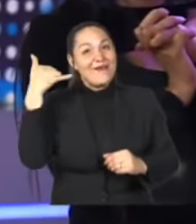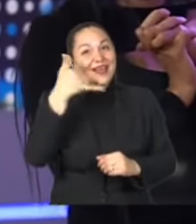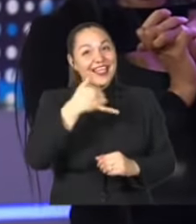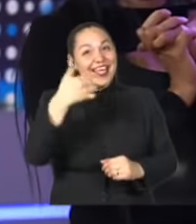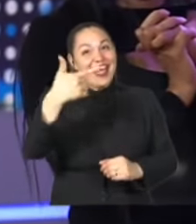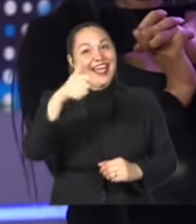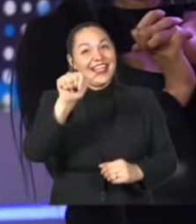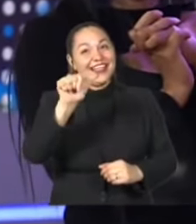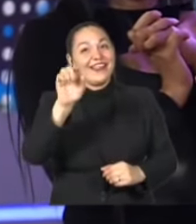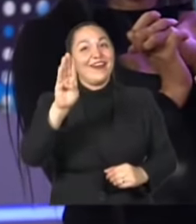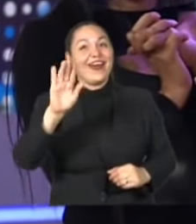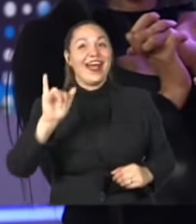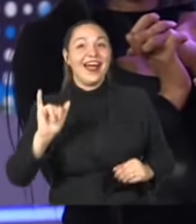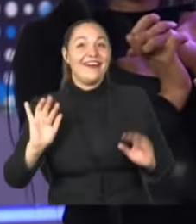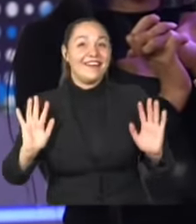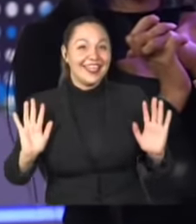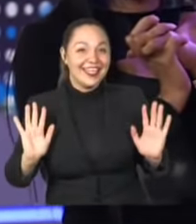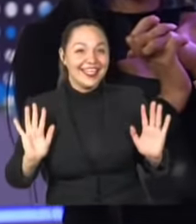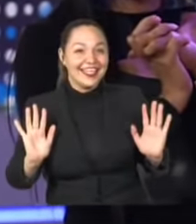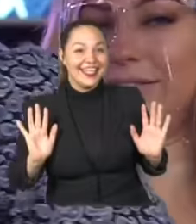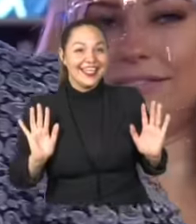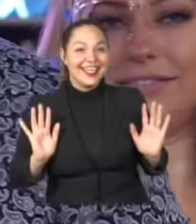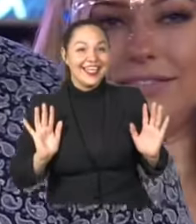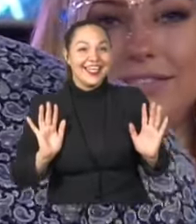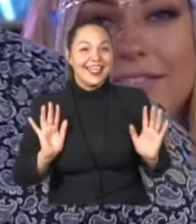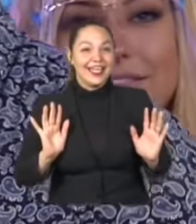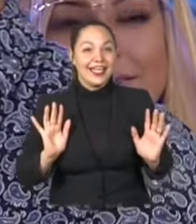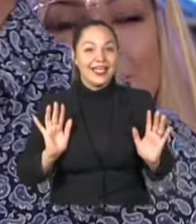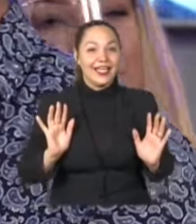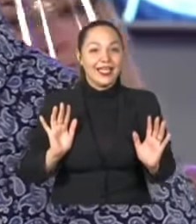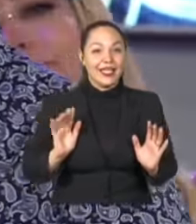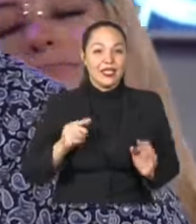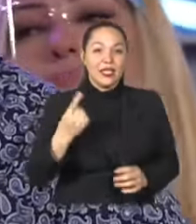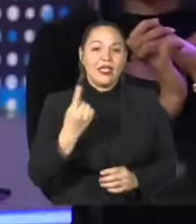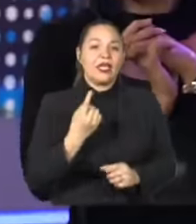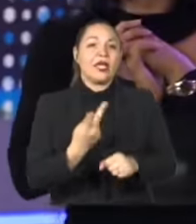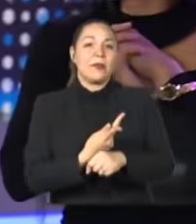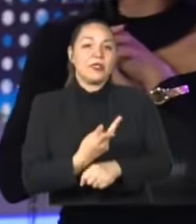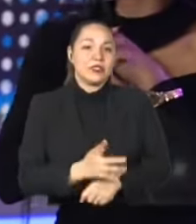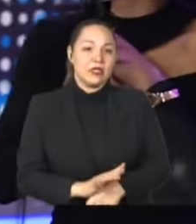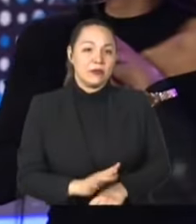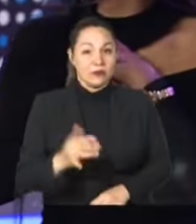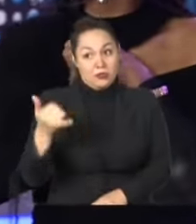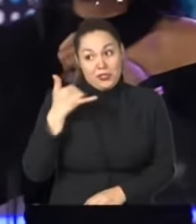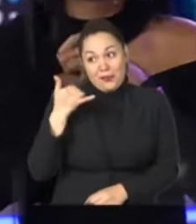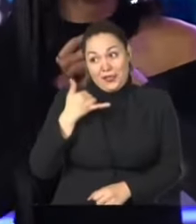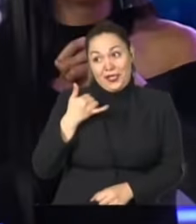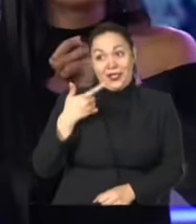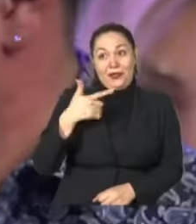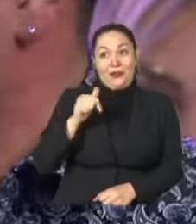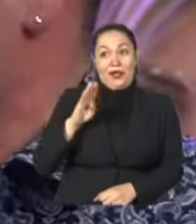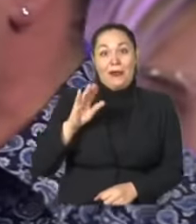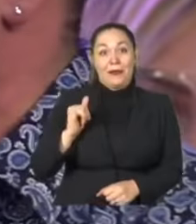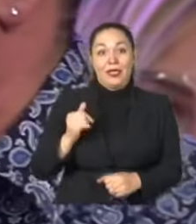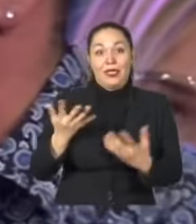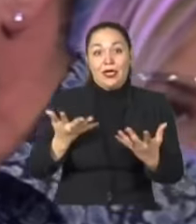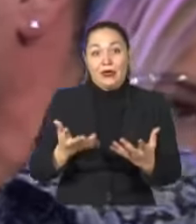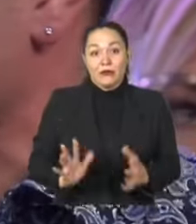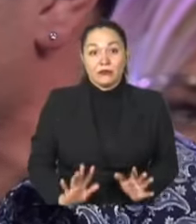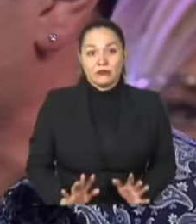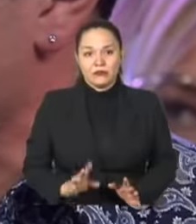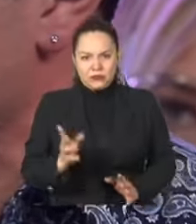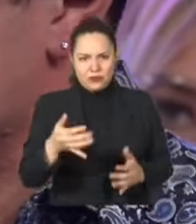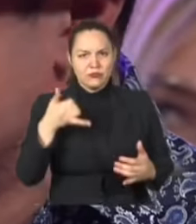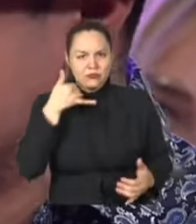¿Qué pasó? ¿Qué pasó? ¿Qué tiene, señor Chavana? Pues me está marcando Gaby Antifaz. ¿Qué onda? ¿Qué hago? Pues está bien, puede